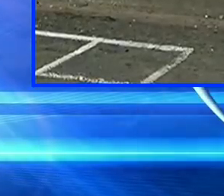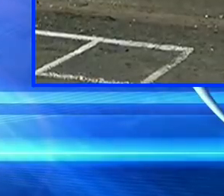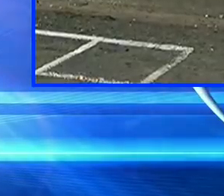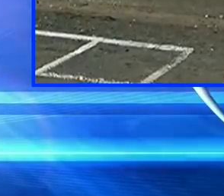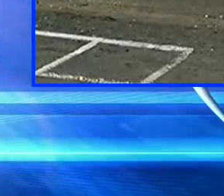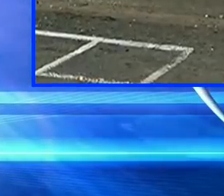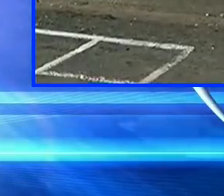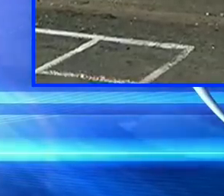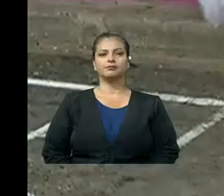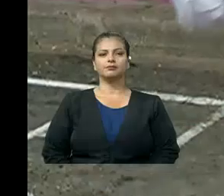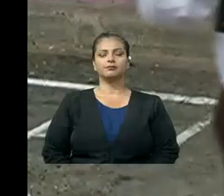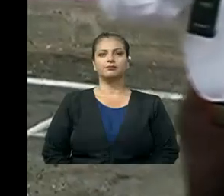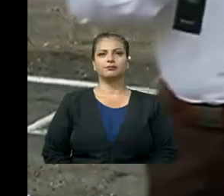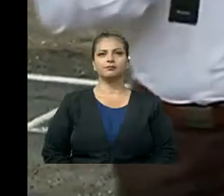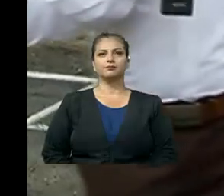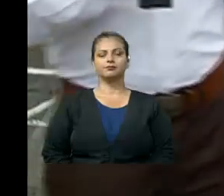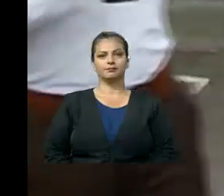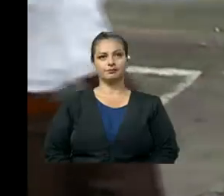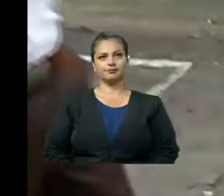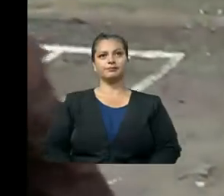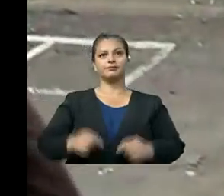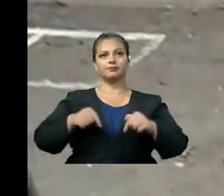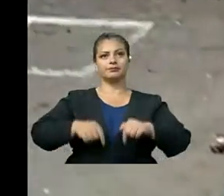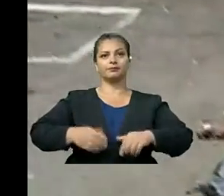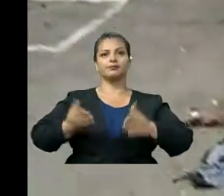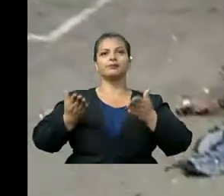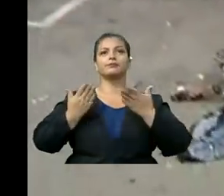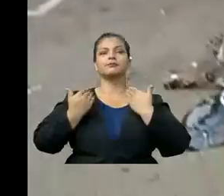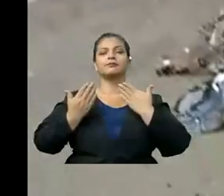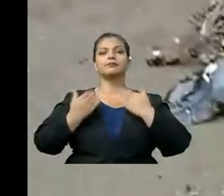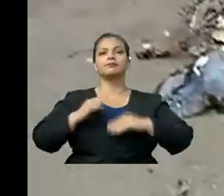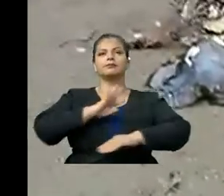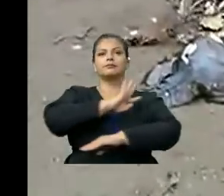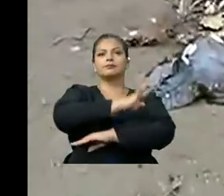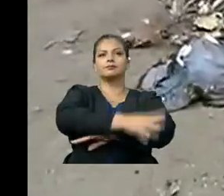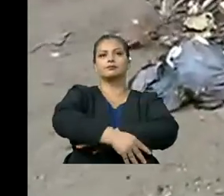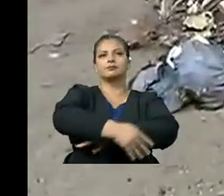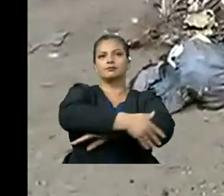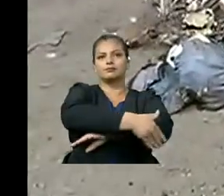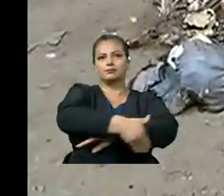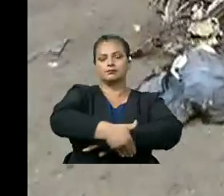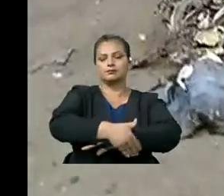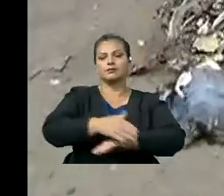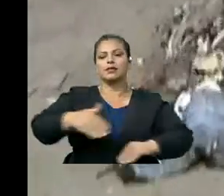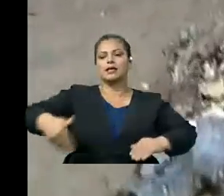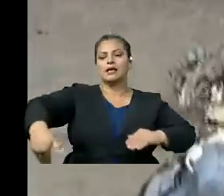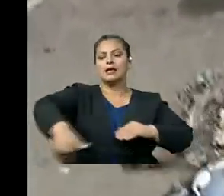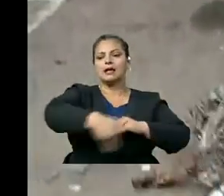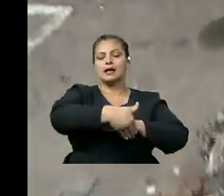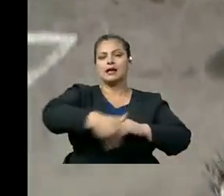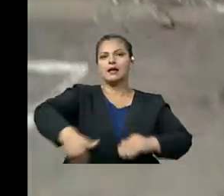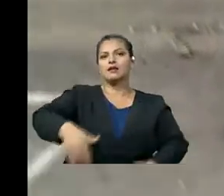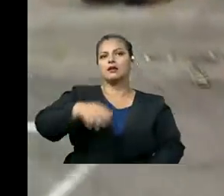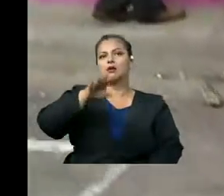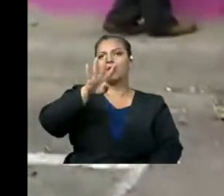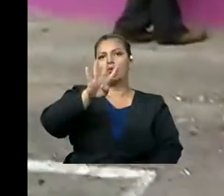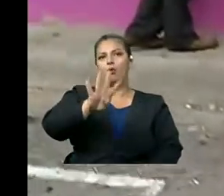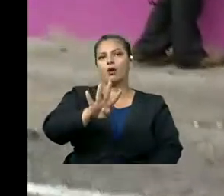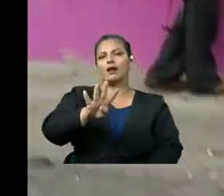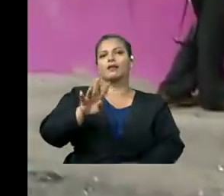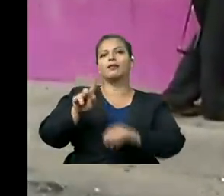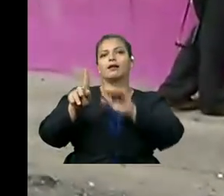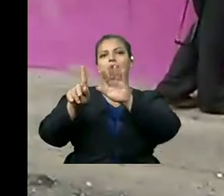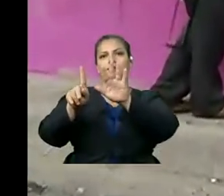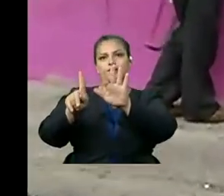b sitio donde ayer en horas de la mañana se generó un incendio que despertó alarma entre los moradores de este